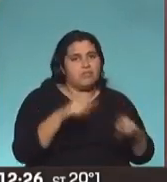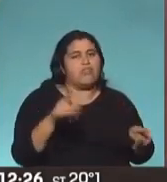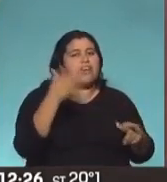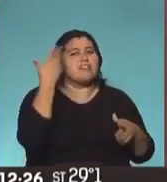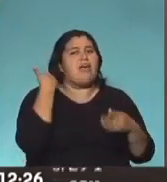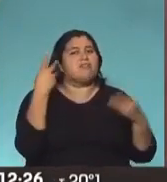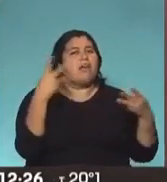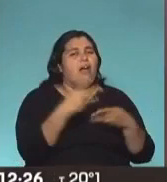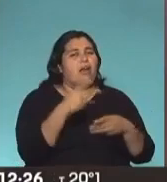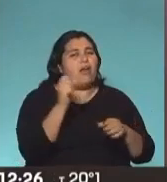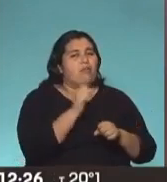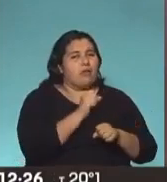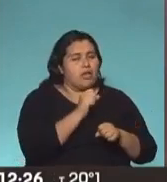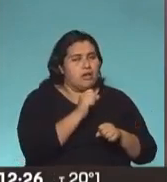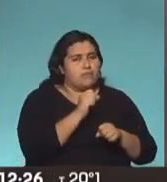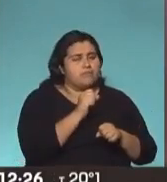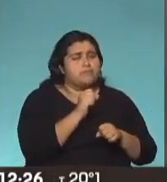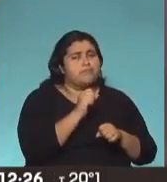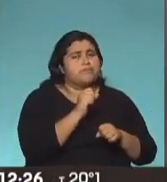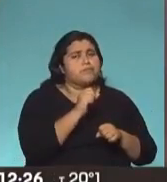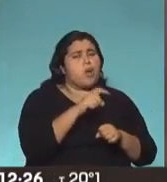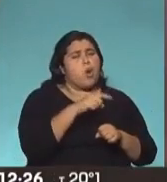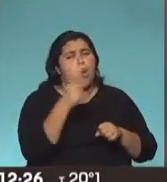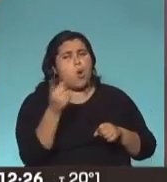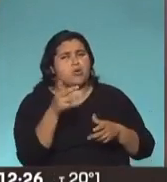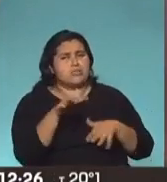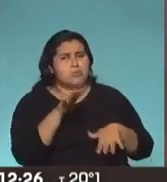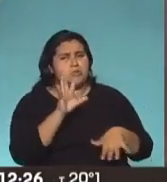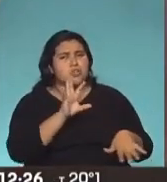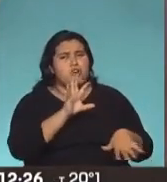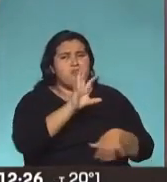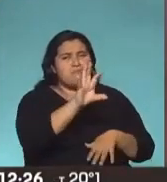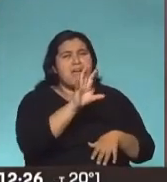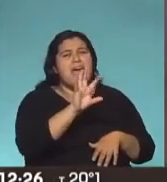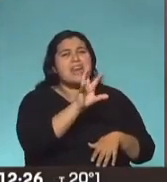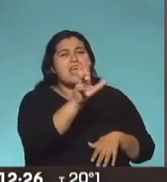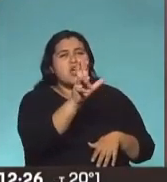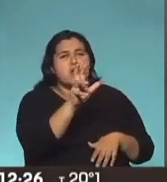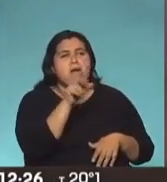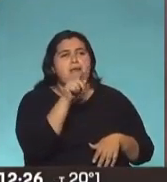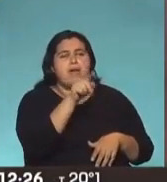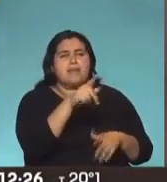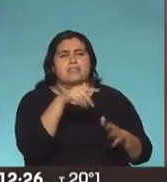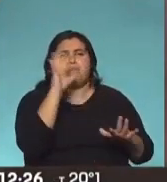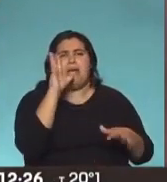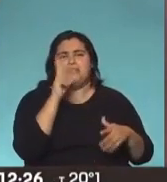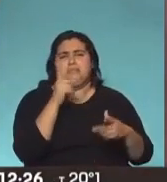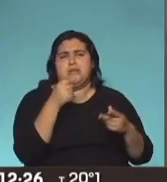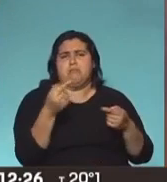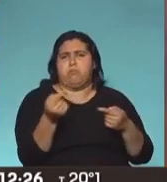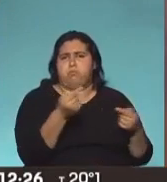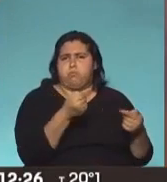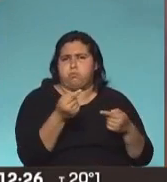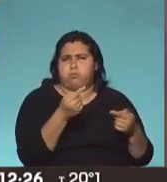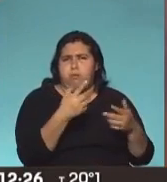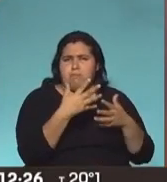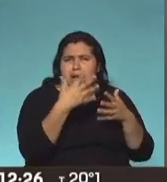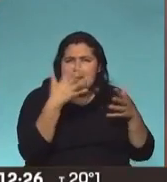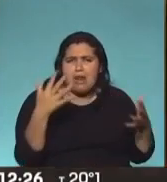ahora volvemos a tener actores extras regionales como parte de esta disputa más amplia también